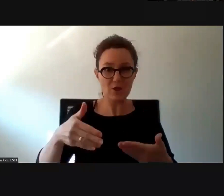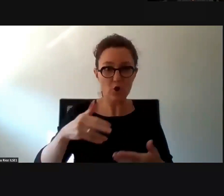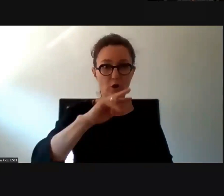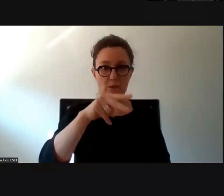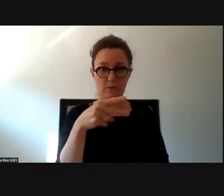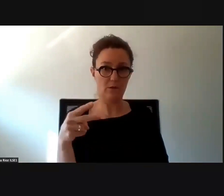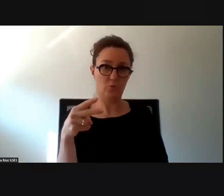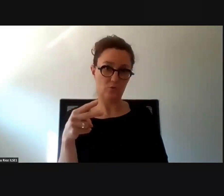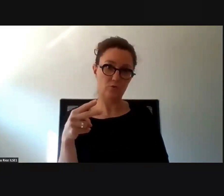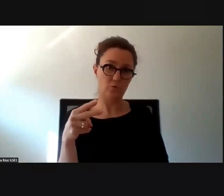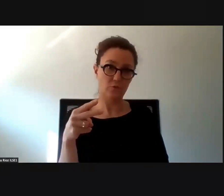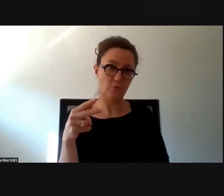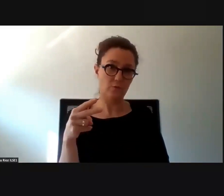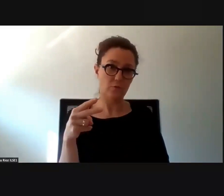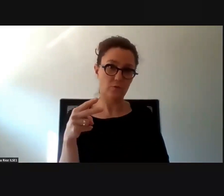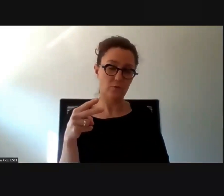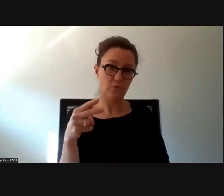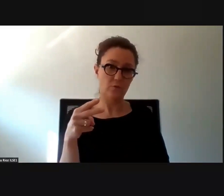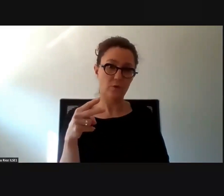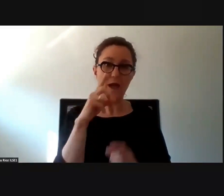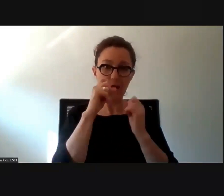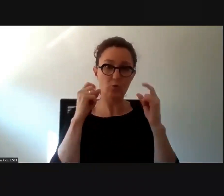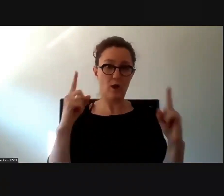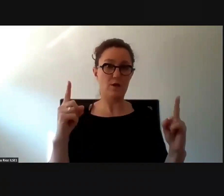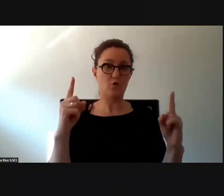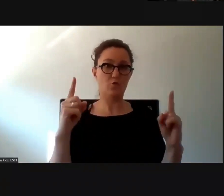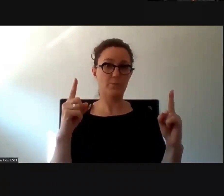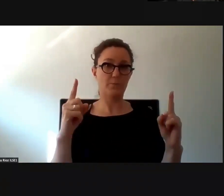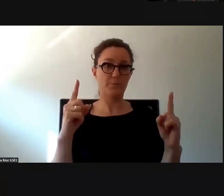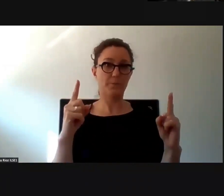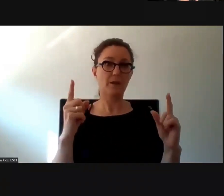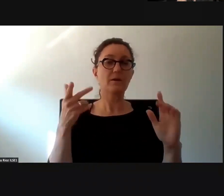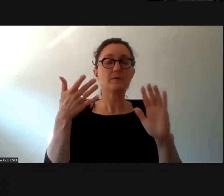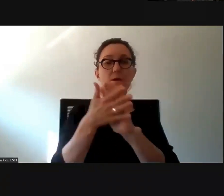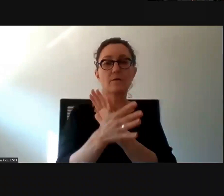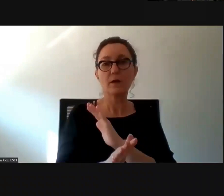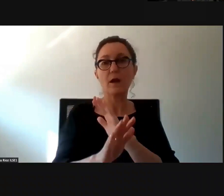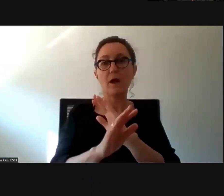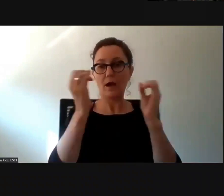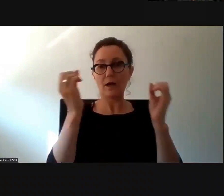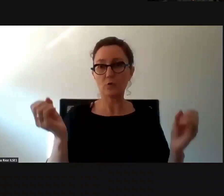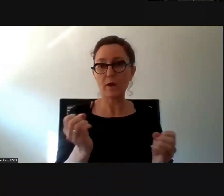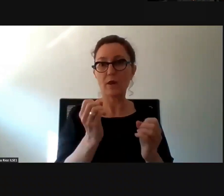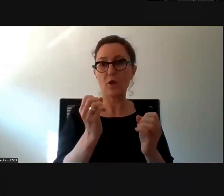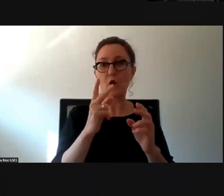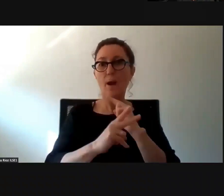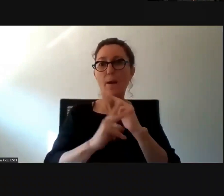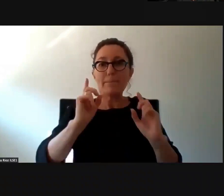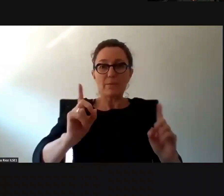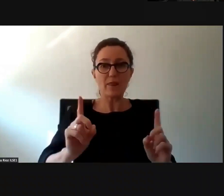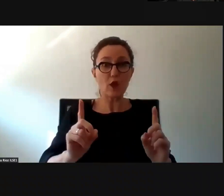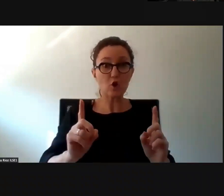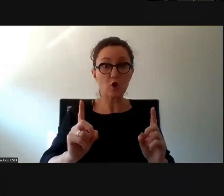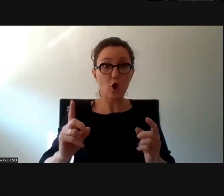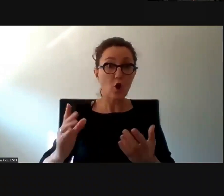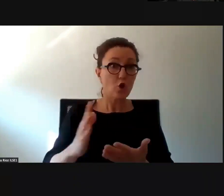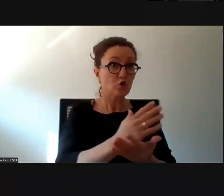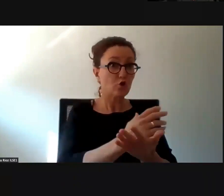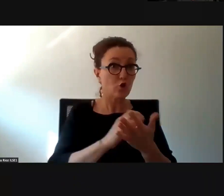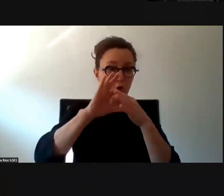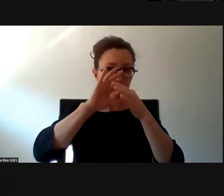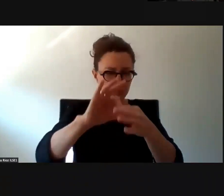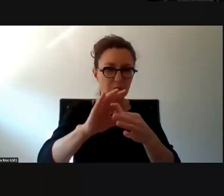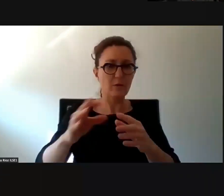108.000 millones de euros. Cuesta al año todo lo que supone la actuación, prevención, todo lo que hay alrededor de la violencia de